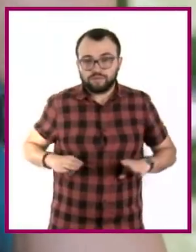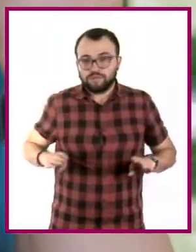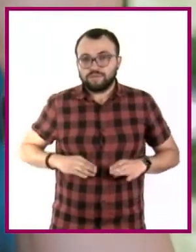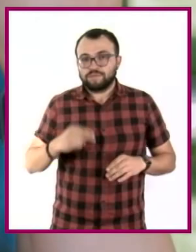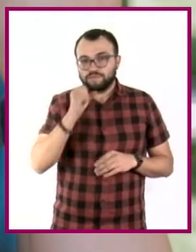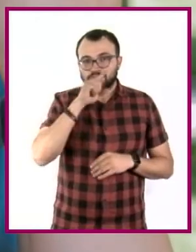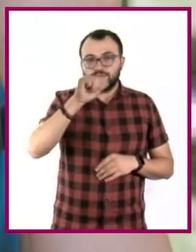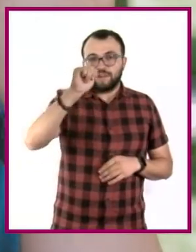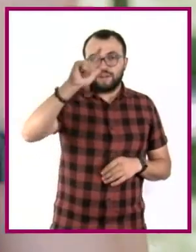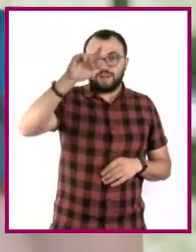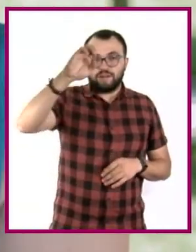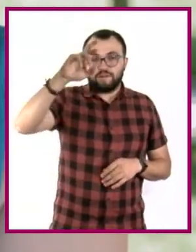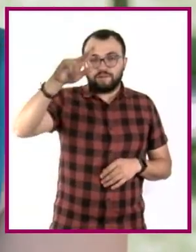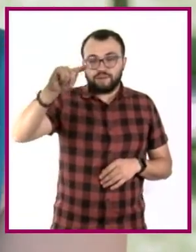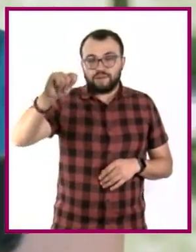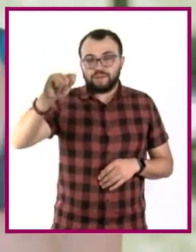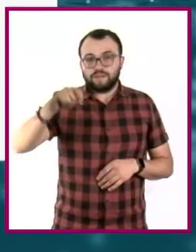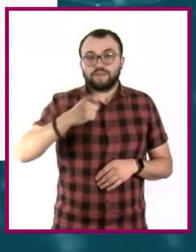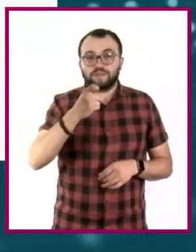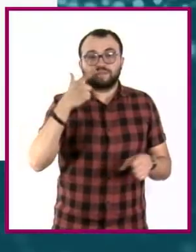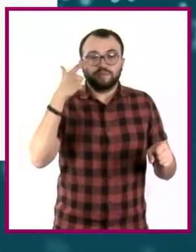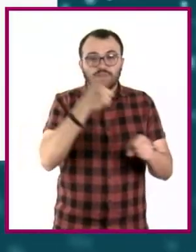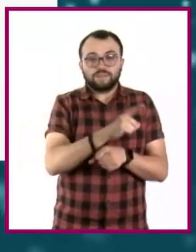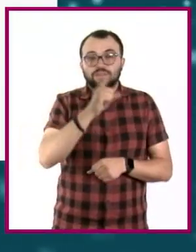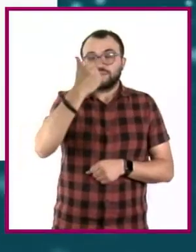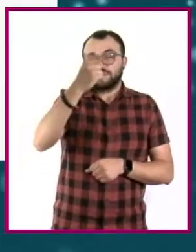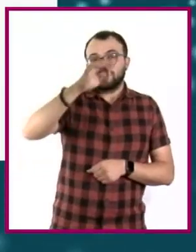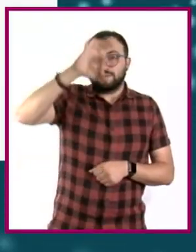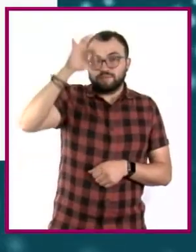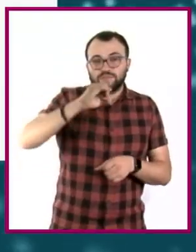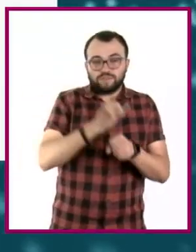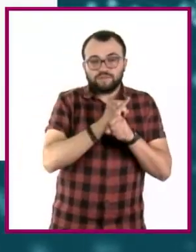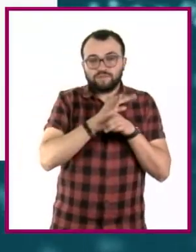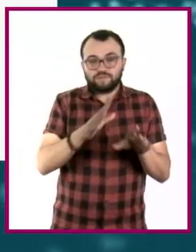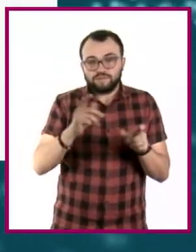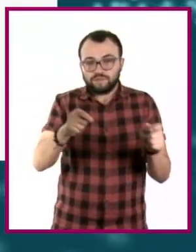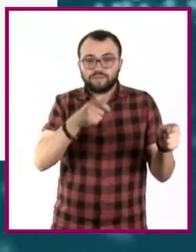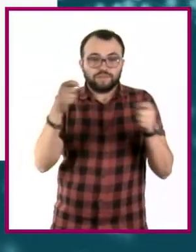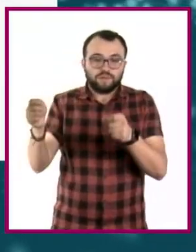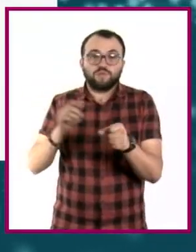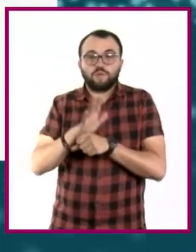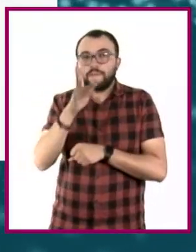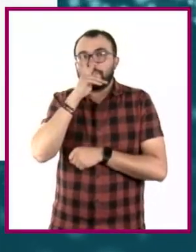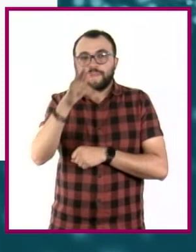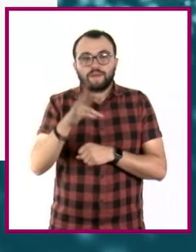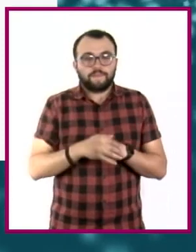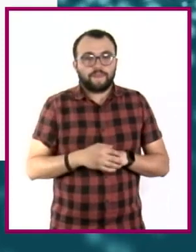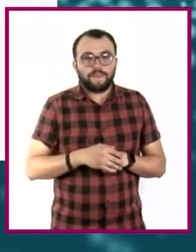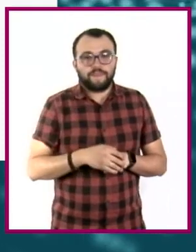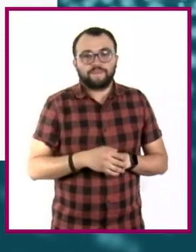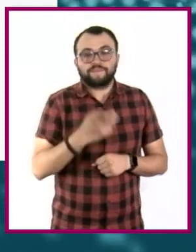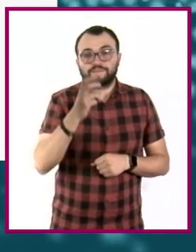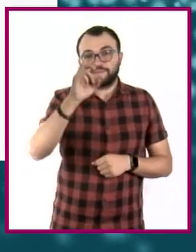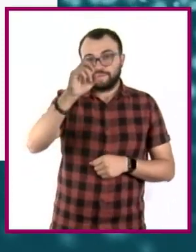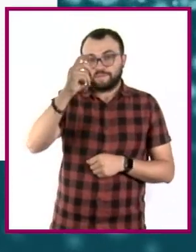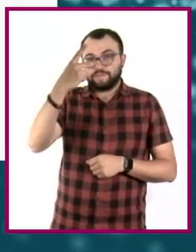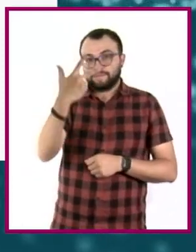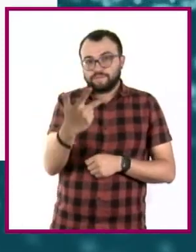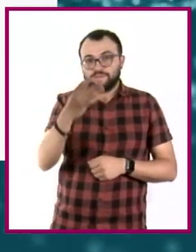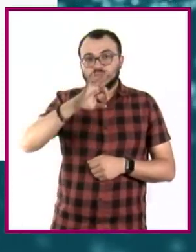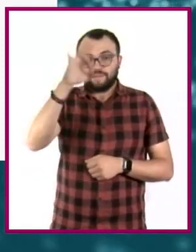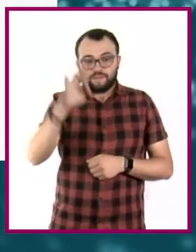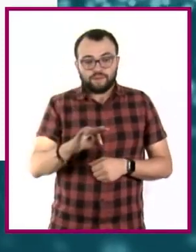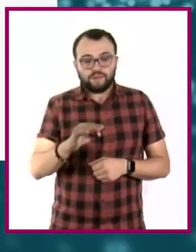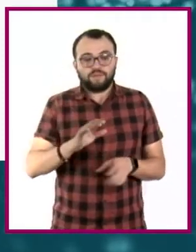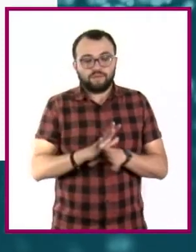Mehrabian, quien encontró que solo el 7% de la información se atribuye a las palabras, mientras que el 38%